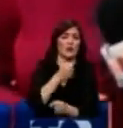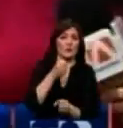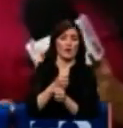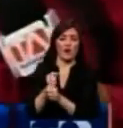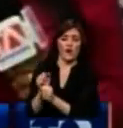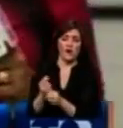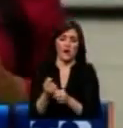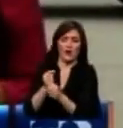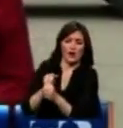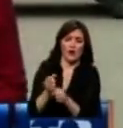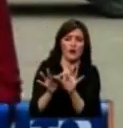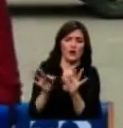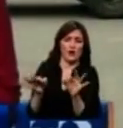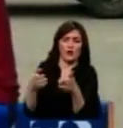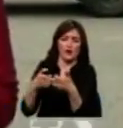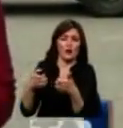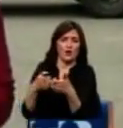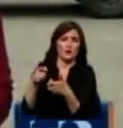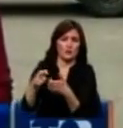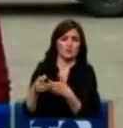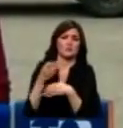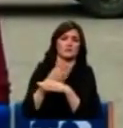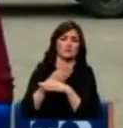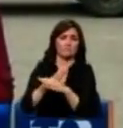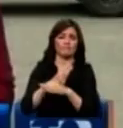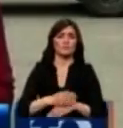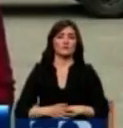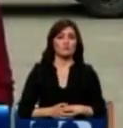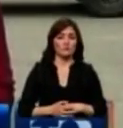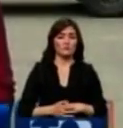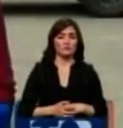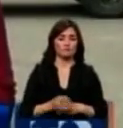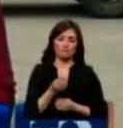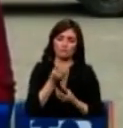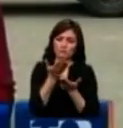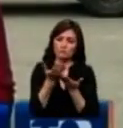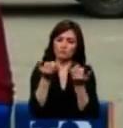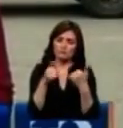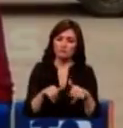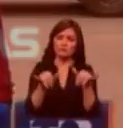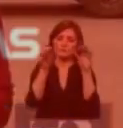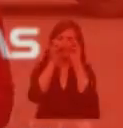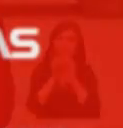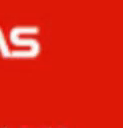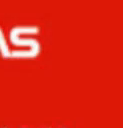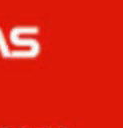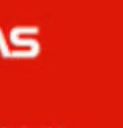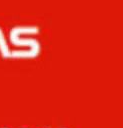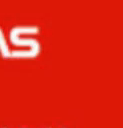remoción de escombros en la avenida Paquilla, esta vía va a mantenerse cerrada. Es todo cuanto puedo informarles. Ustedes continúan con más.